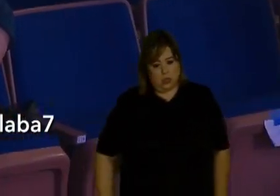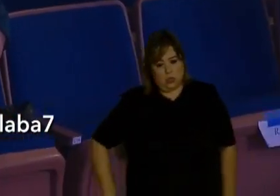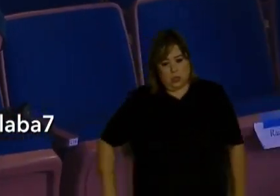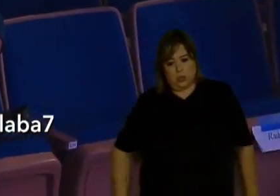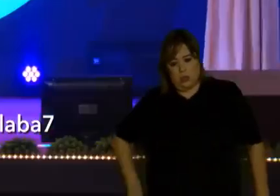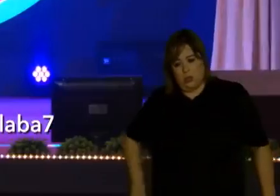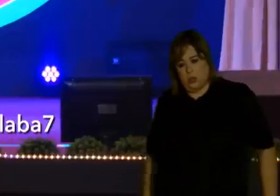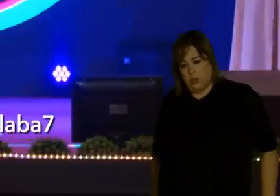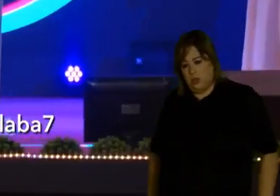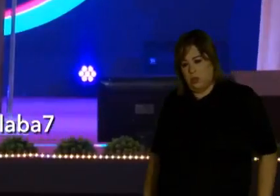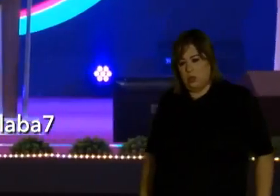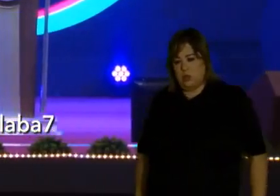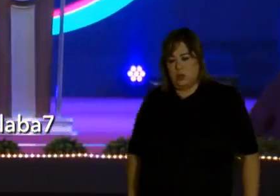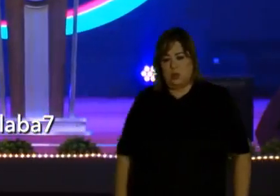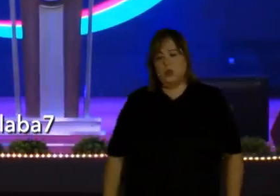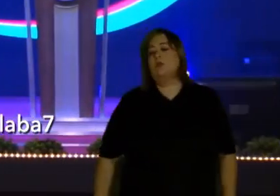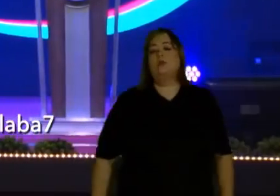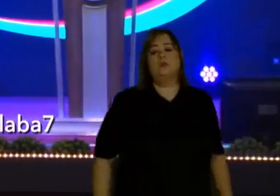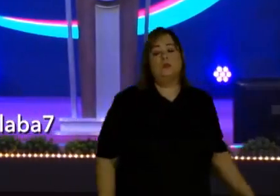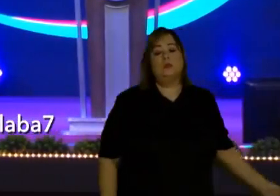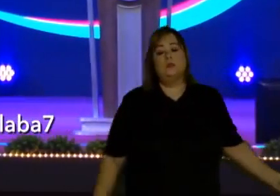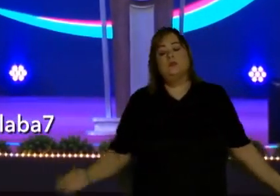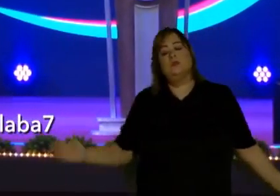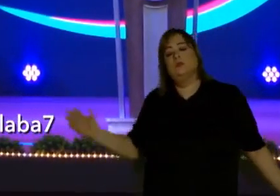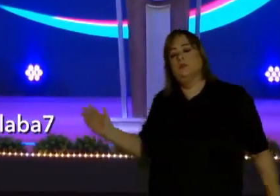nombre de Jesús.